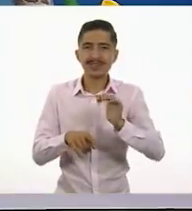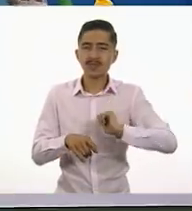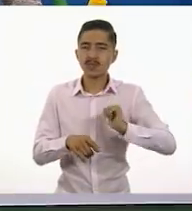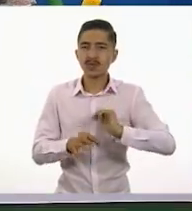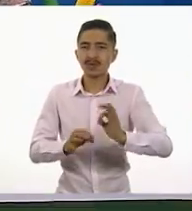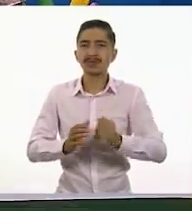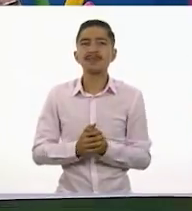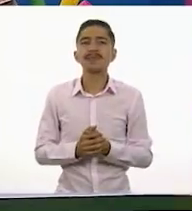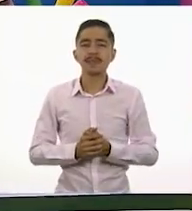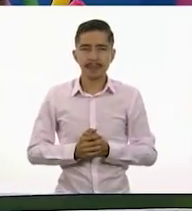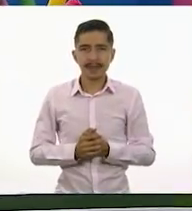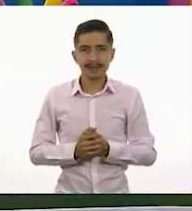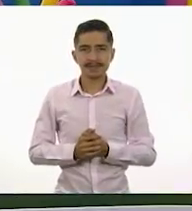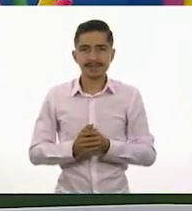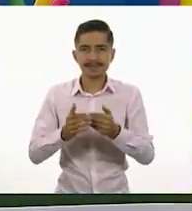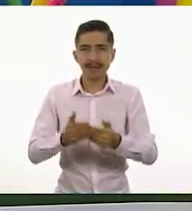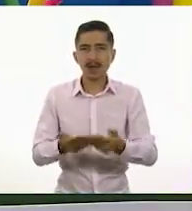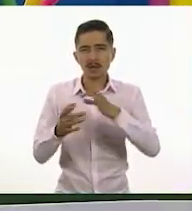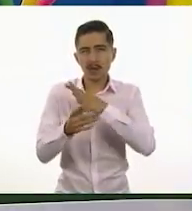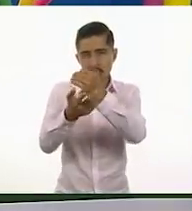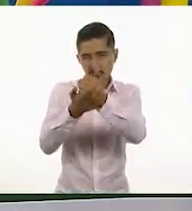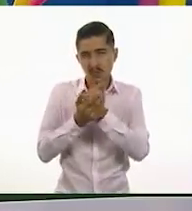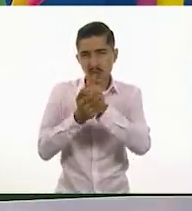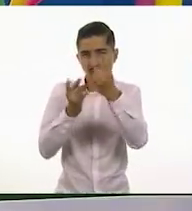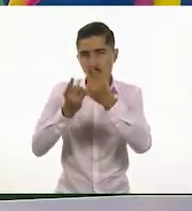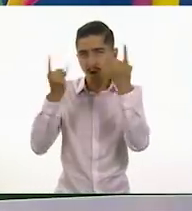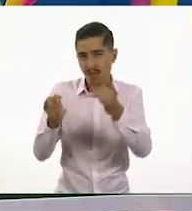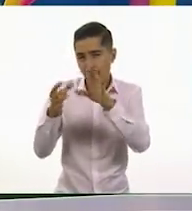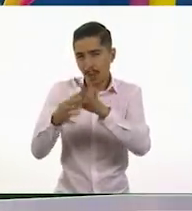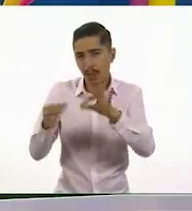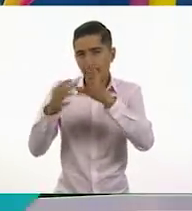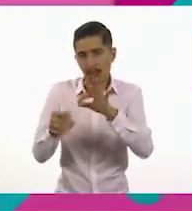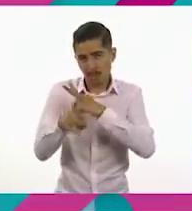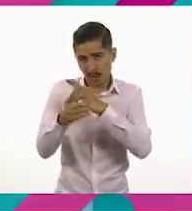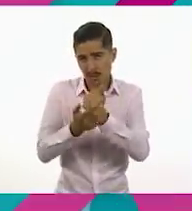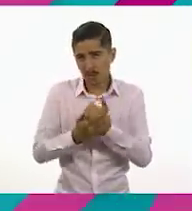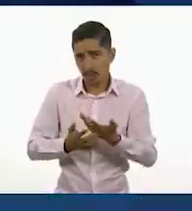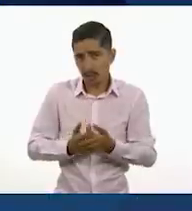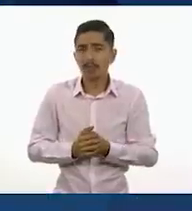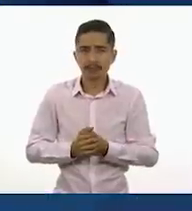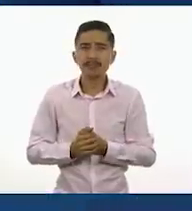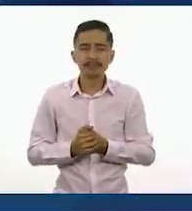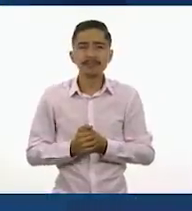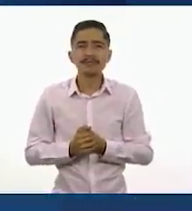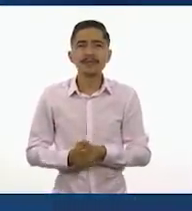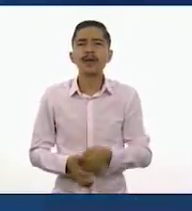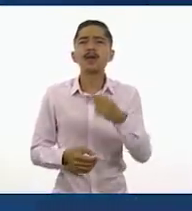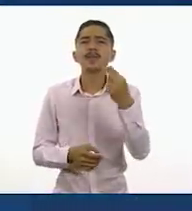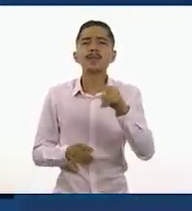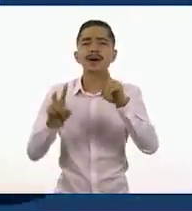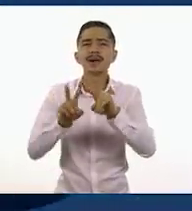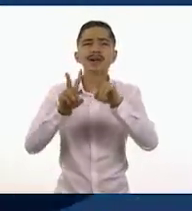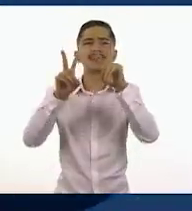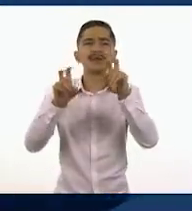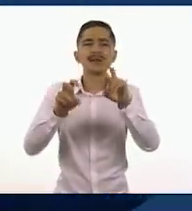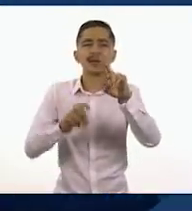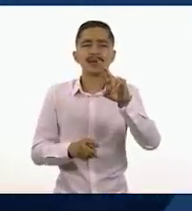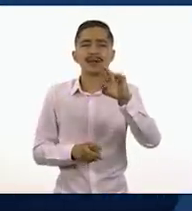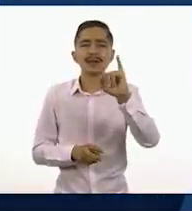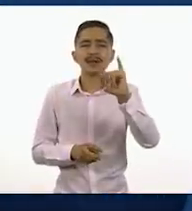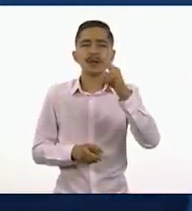mucho abusar, ¿también me podrías apoyar leyendo el cuento? Claro que sí. Se llama Del rigor en la